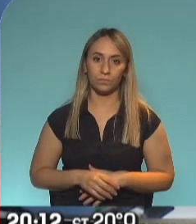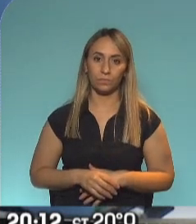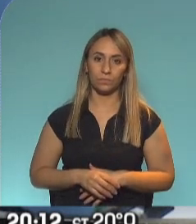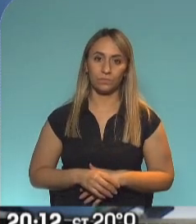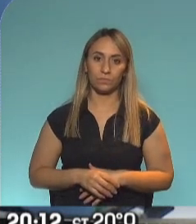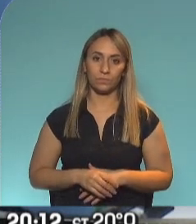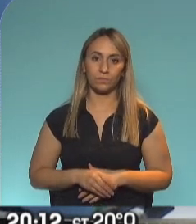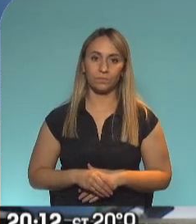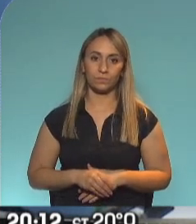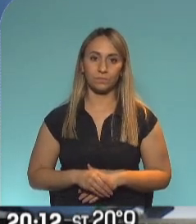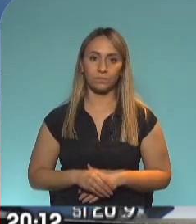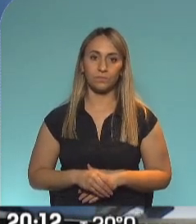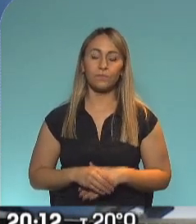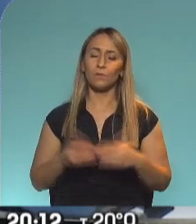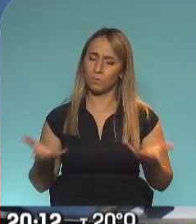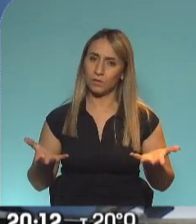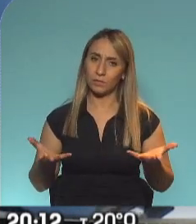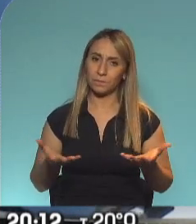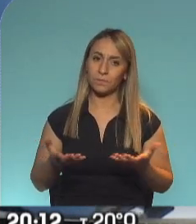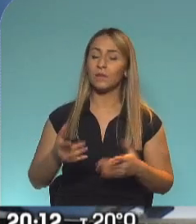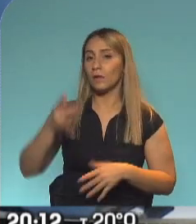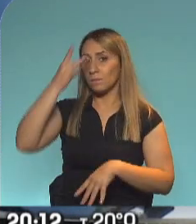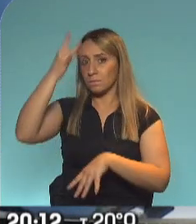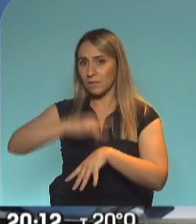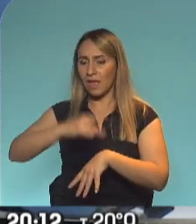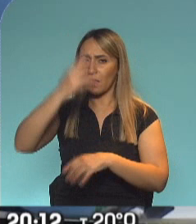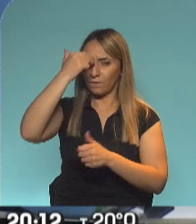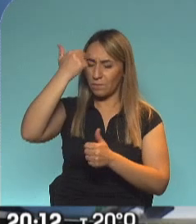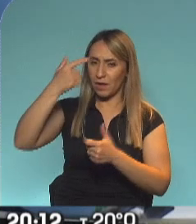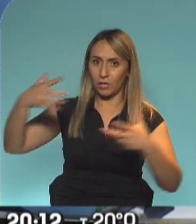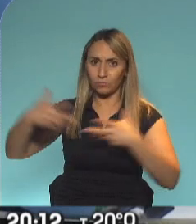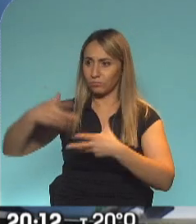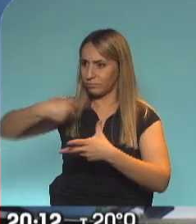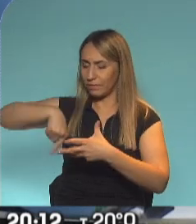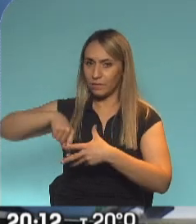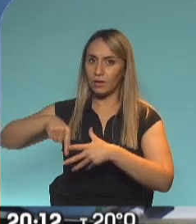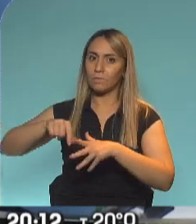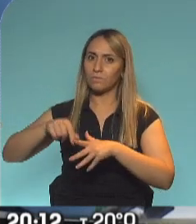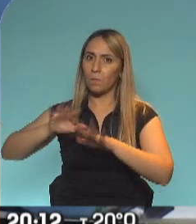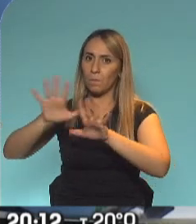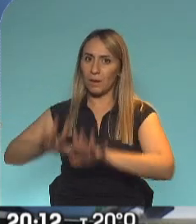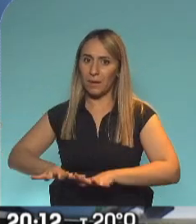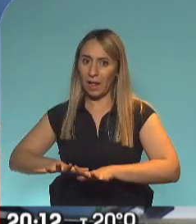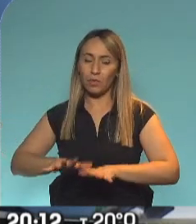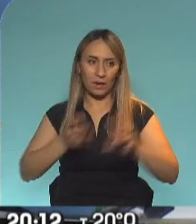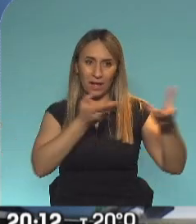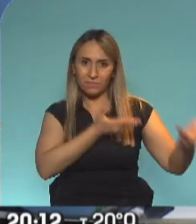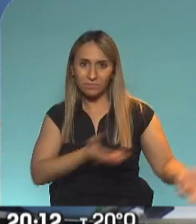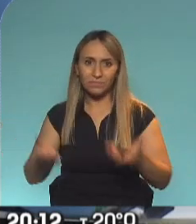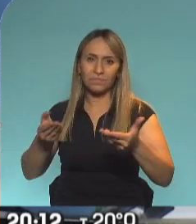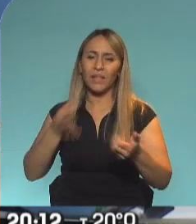Asimismo, el personal de salud se estará aprestando para realizar una cantidad masiva de